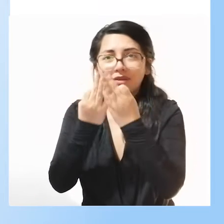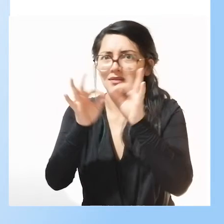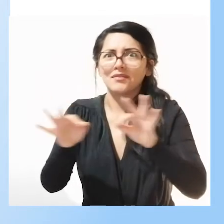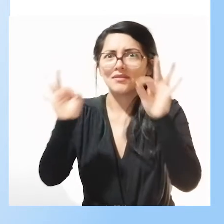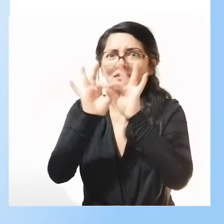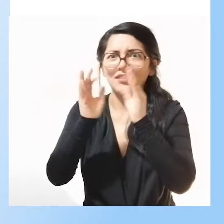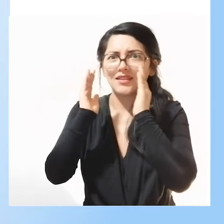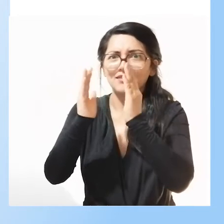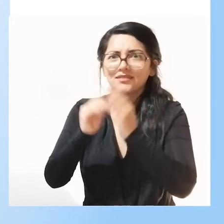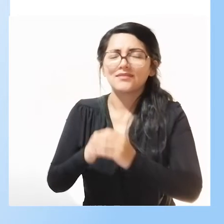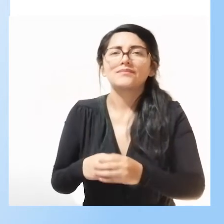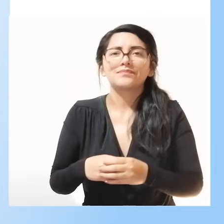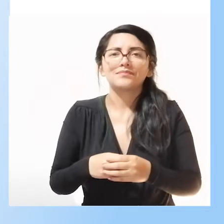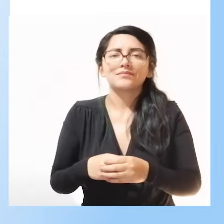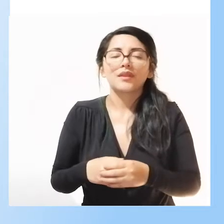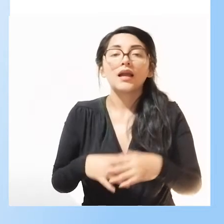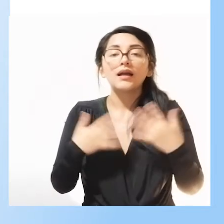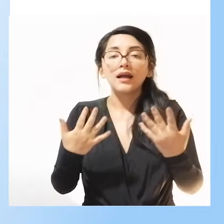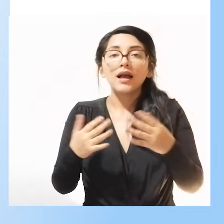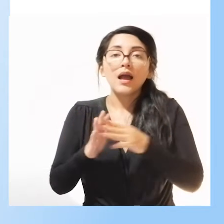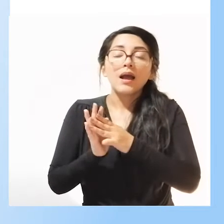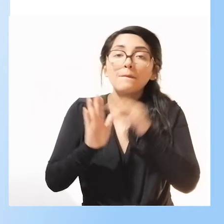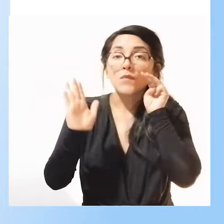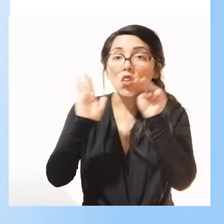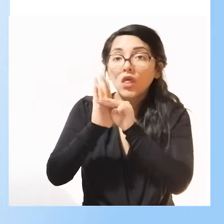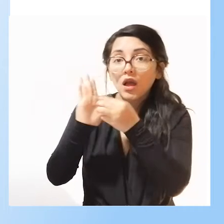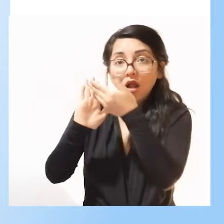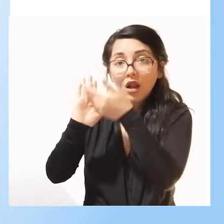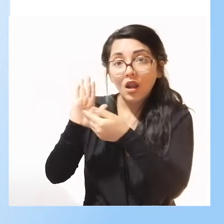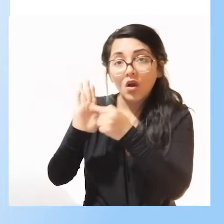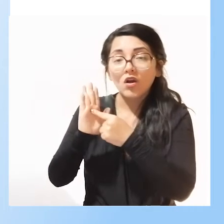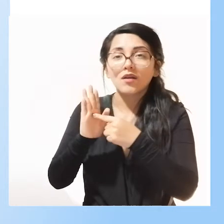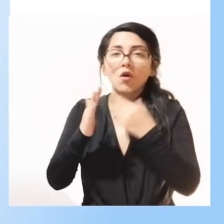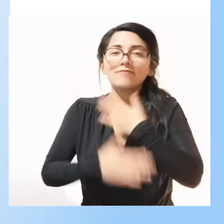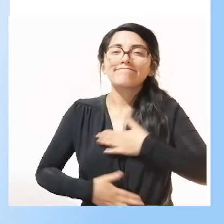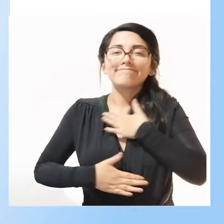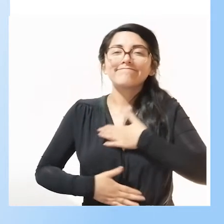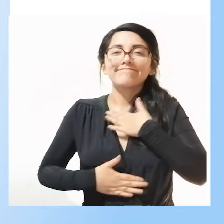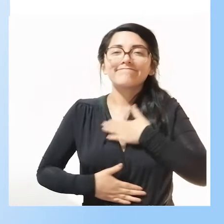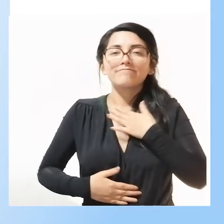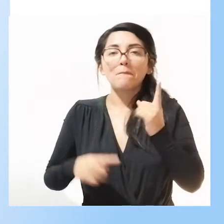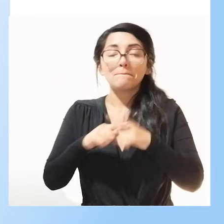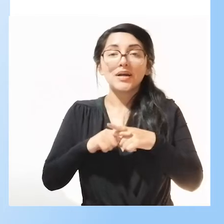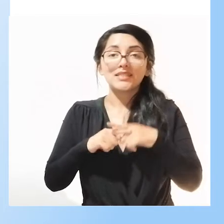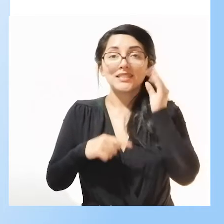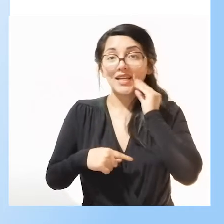importante. El modelo de satisfacción y de la